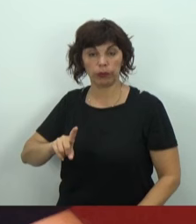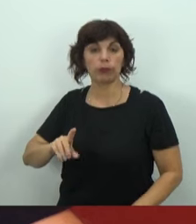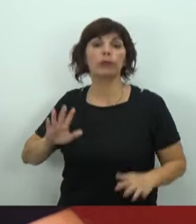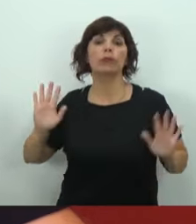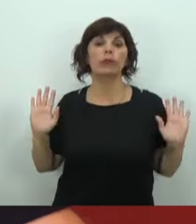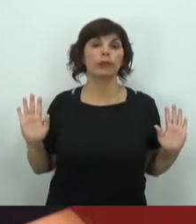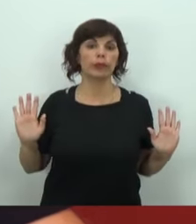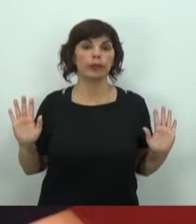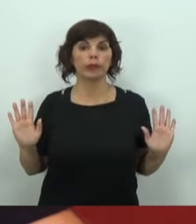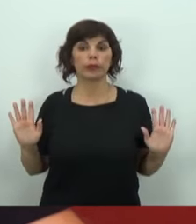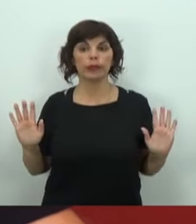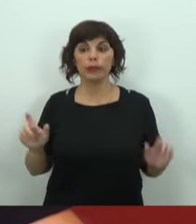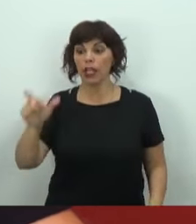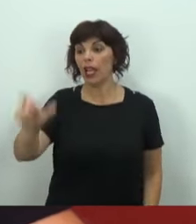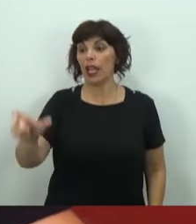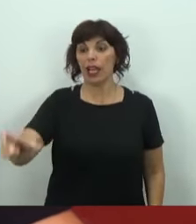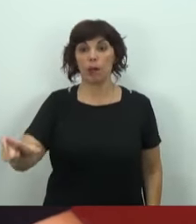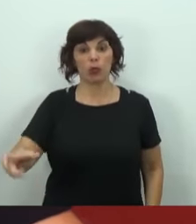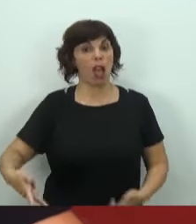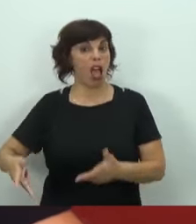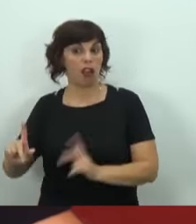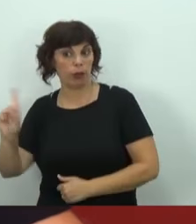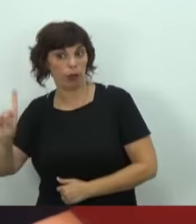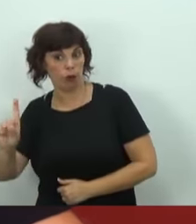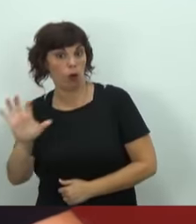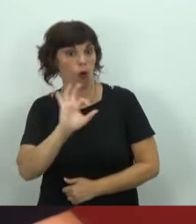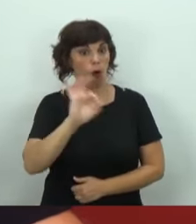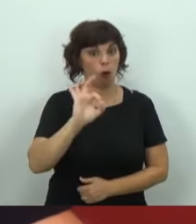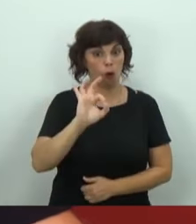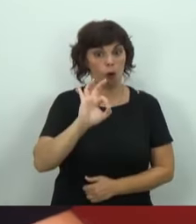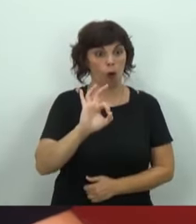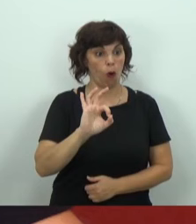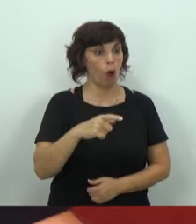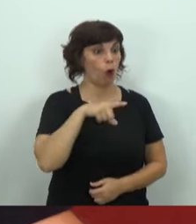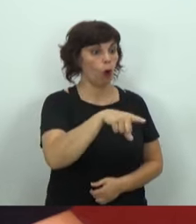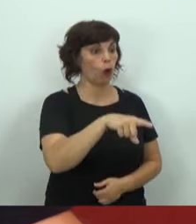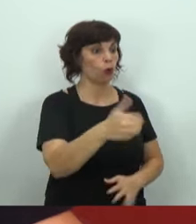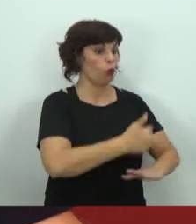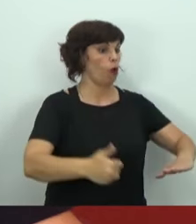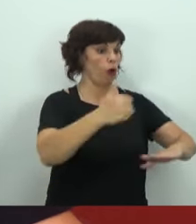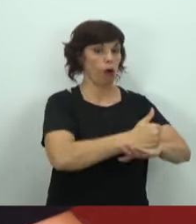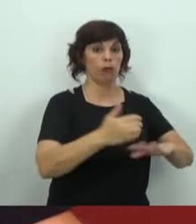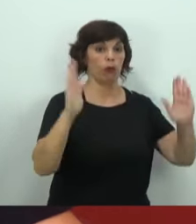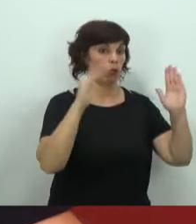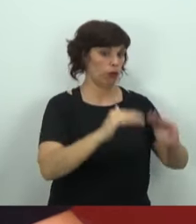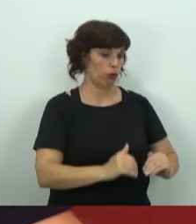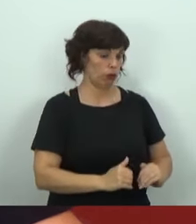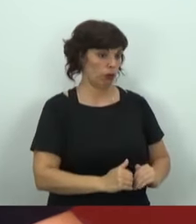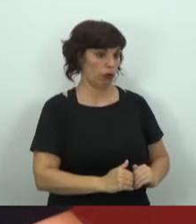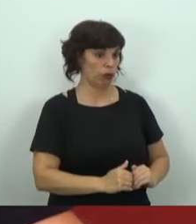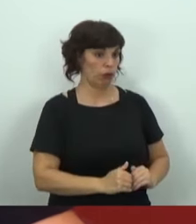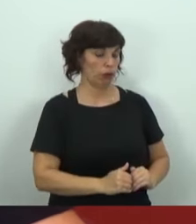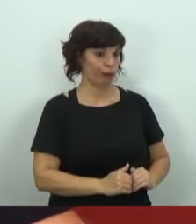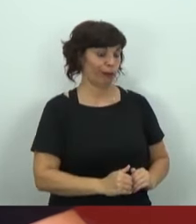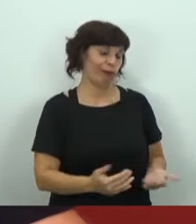entonces es o la persona no quiere ser libre, o tú no tienes autoridad ninguna